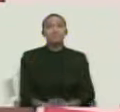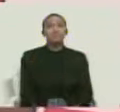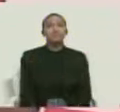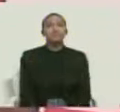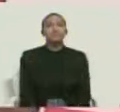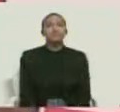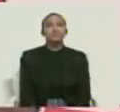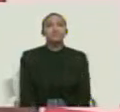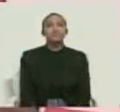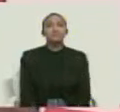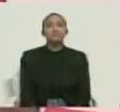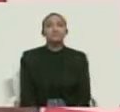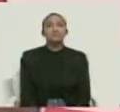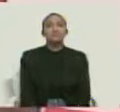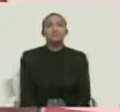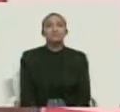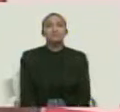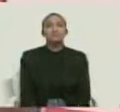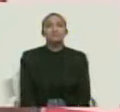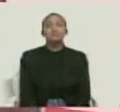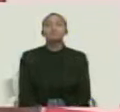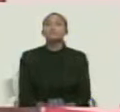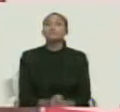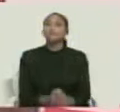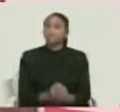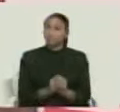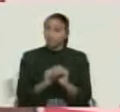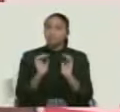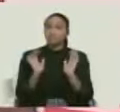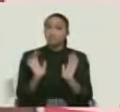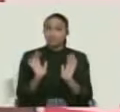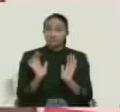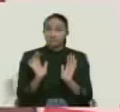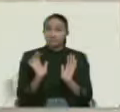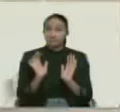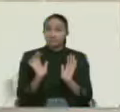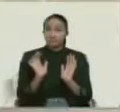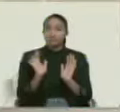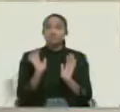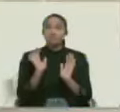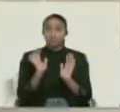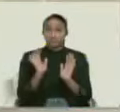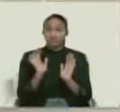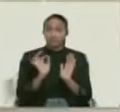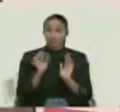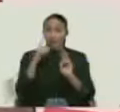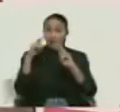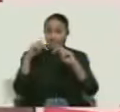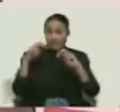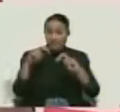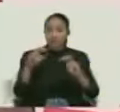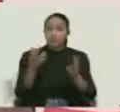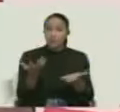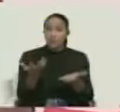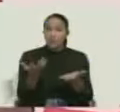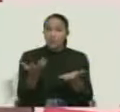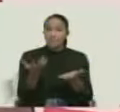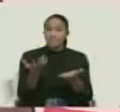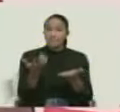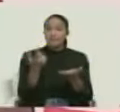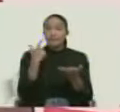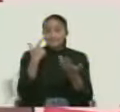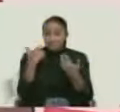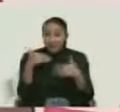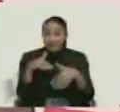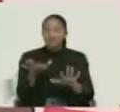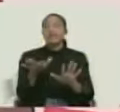Estamos sujetos a cualquier investigación, si quien quiera investigar si María Corina trabaja con nosotros, pero los resultados así lo dicen. Ya pareciera que trabaja